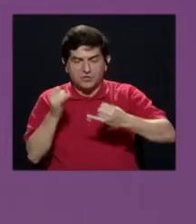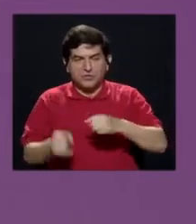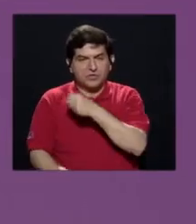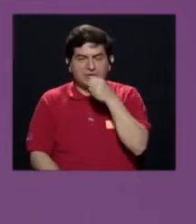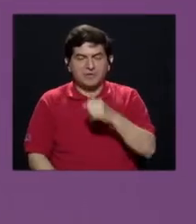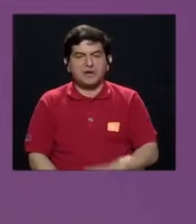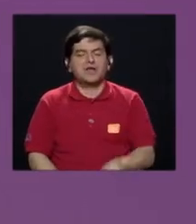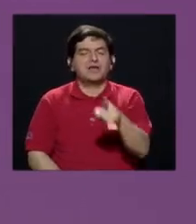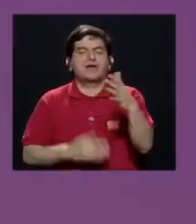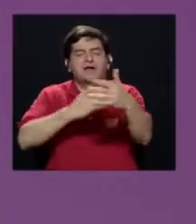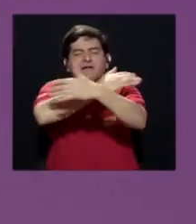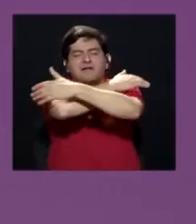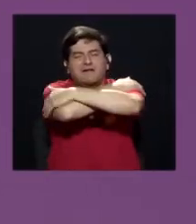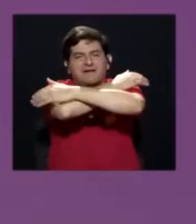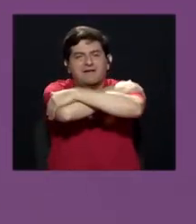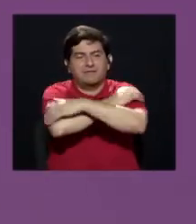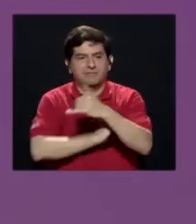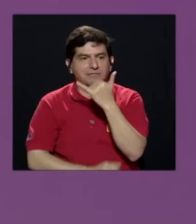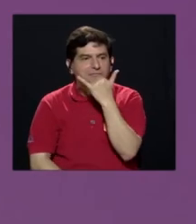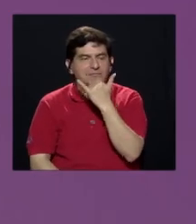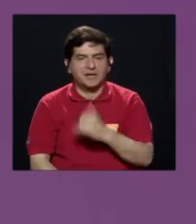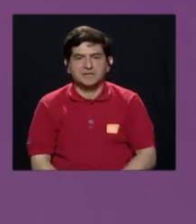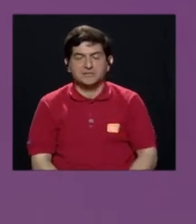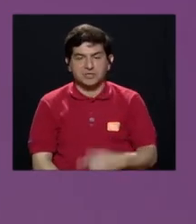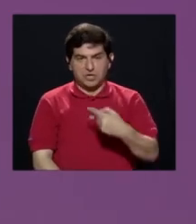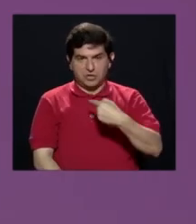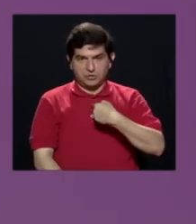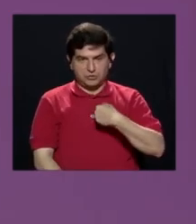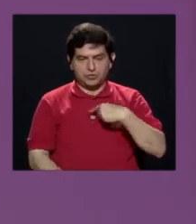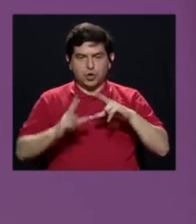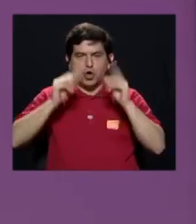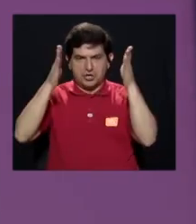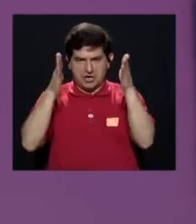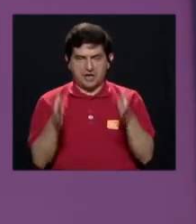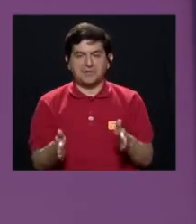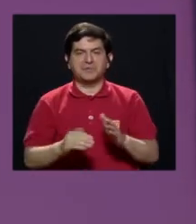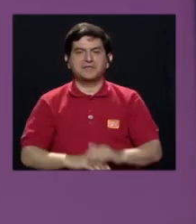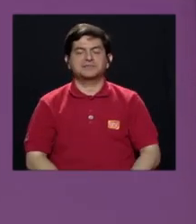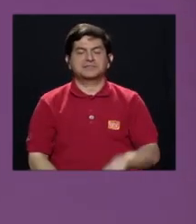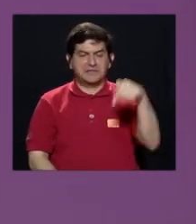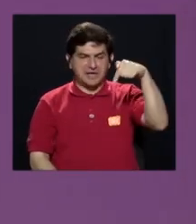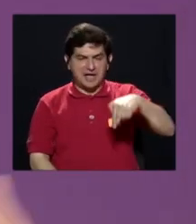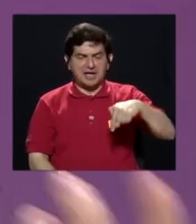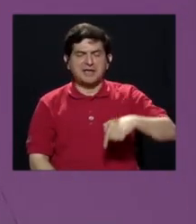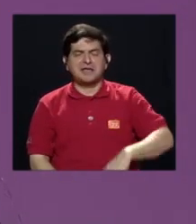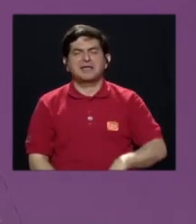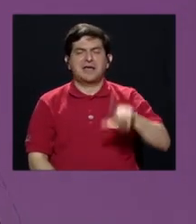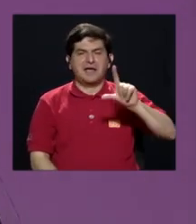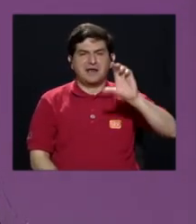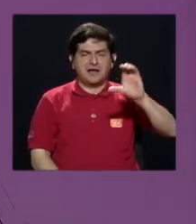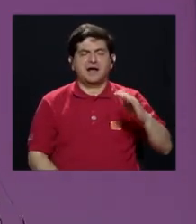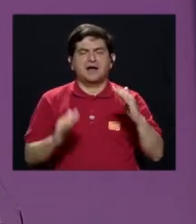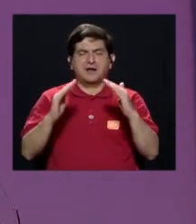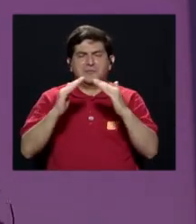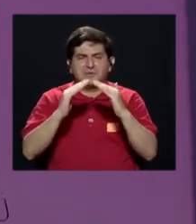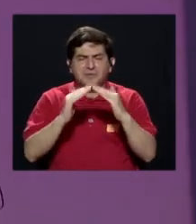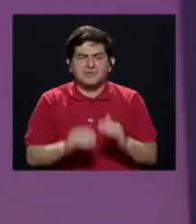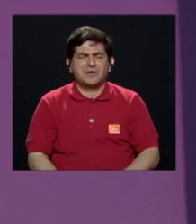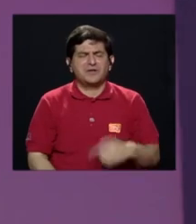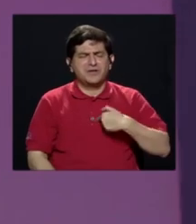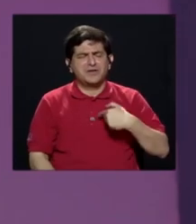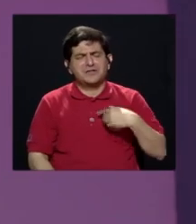canción y me vino a abrazar y yo dije, ¿qué pasa? Y me dice, bueno, es que yo soy nicaragüense, vivo acá en La Carpio y he sufrido muchísimo